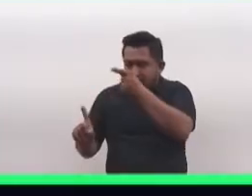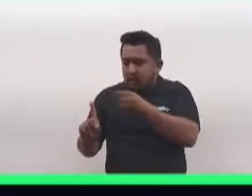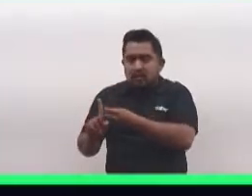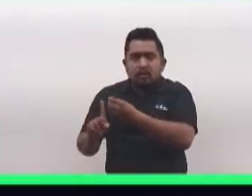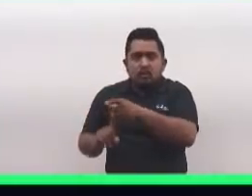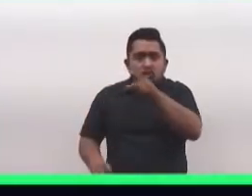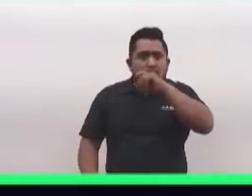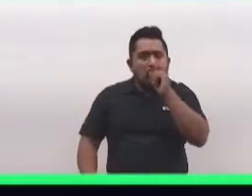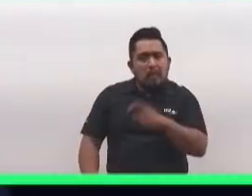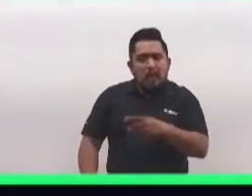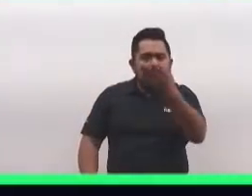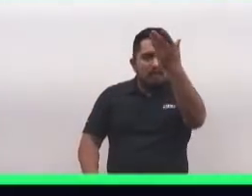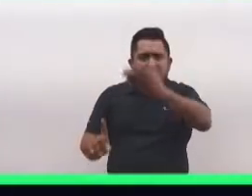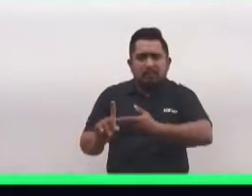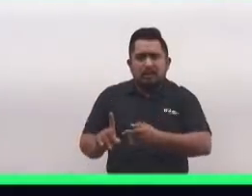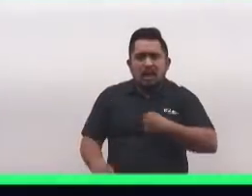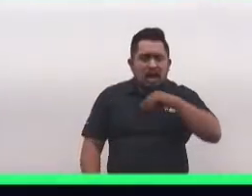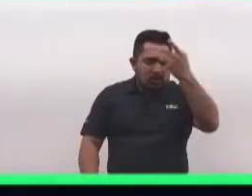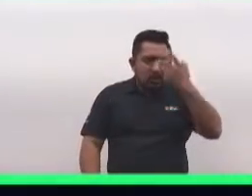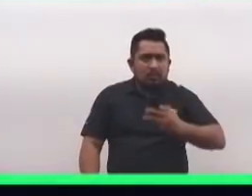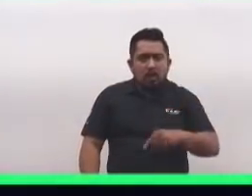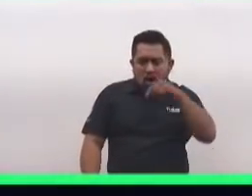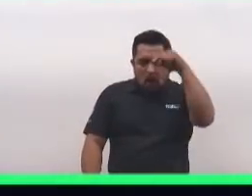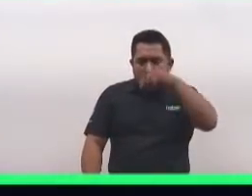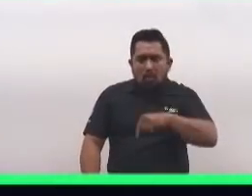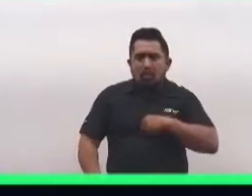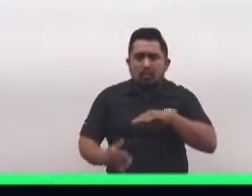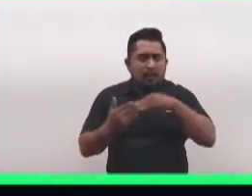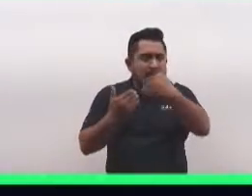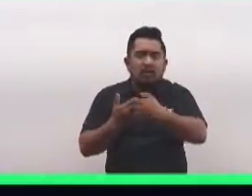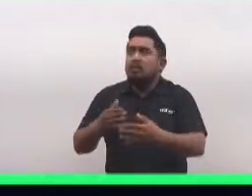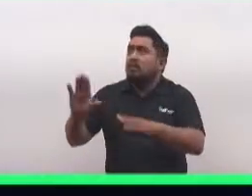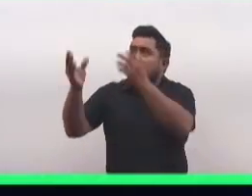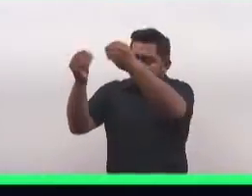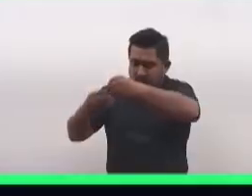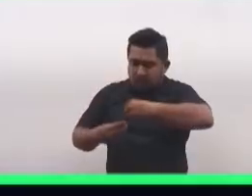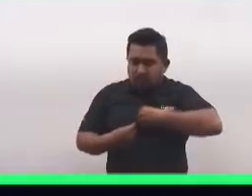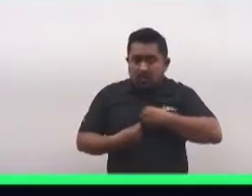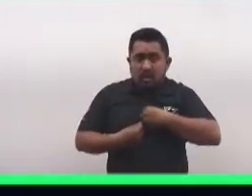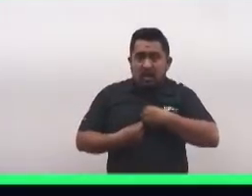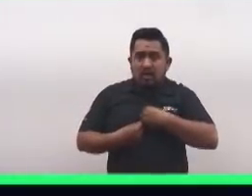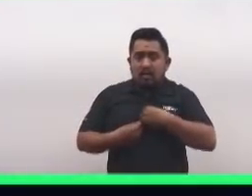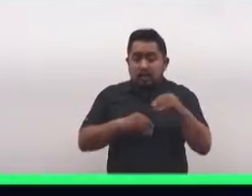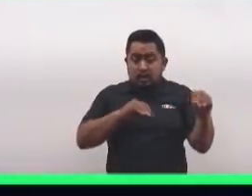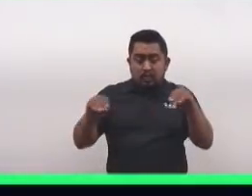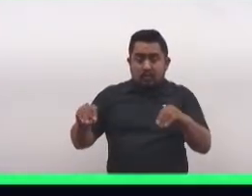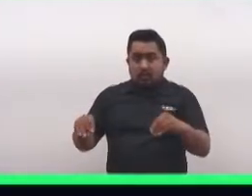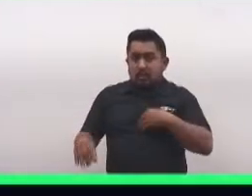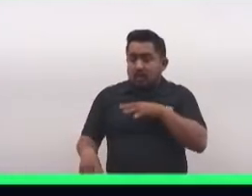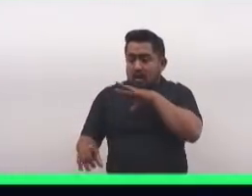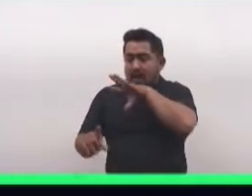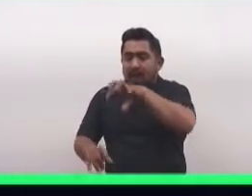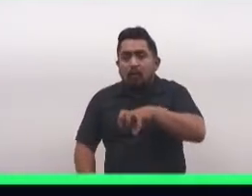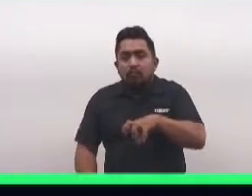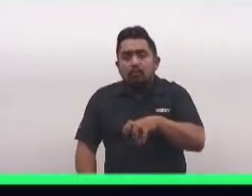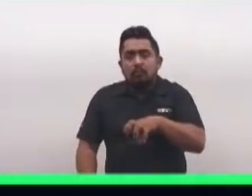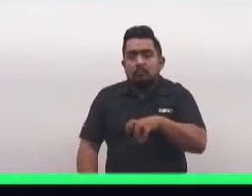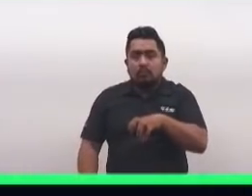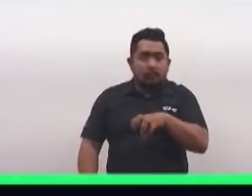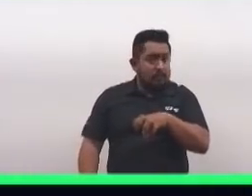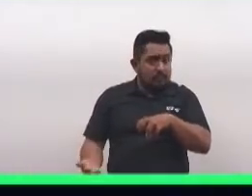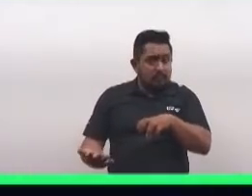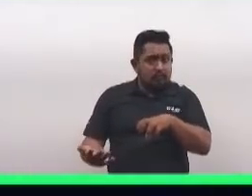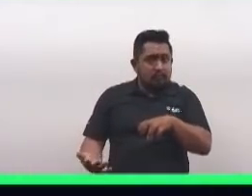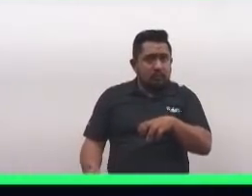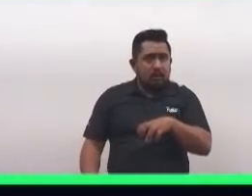te digo que eso no servía quién te dijo que esto lo demás y ahora se cumple la palabra que dice el ladrón no viene sino para hurtar en una pregunta